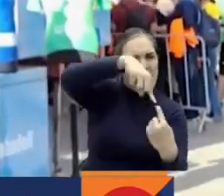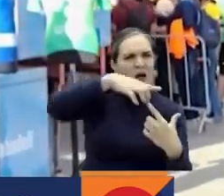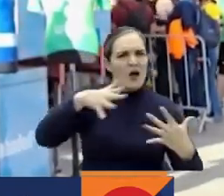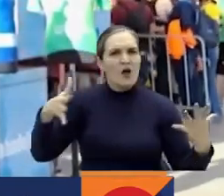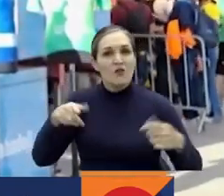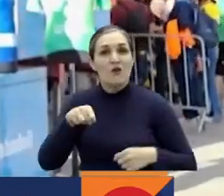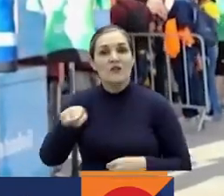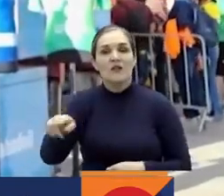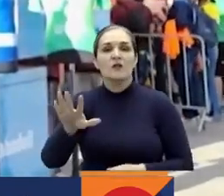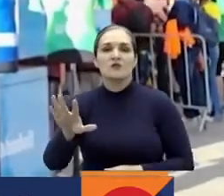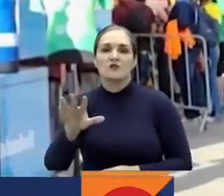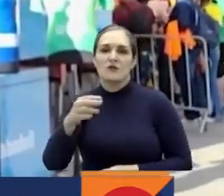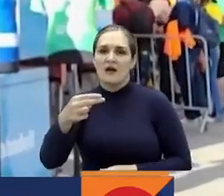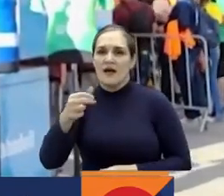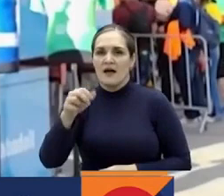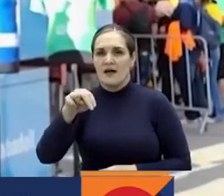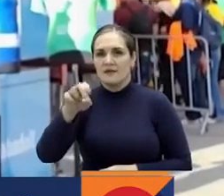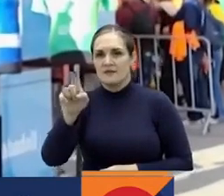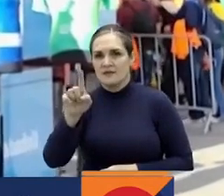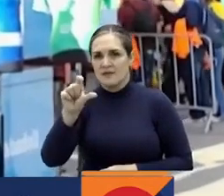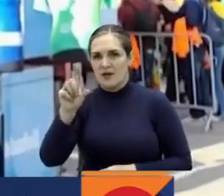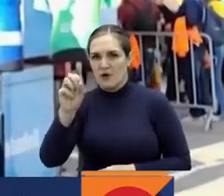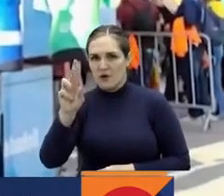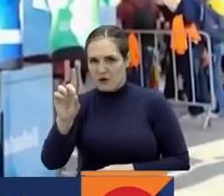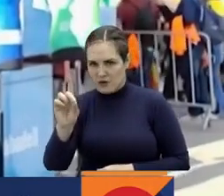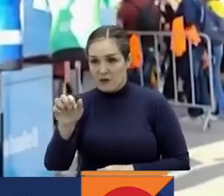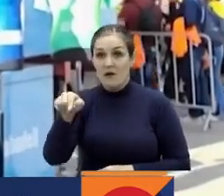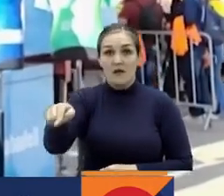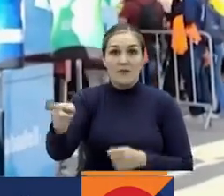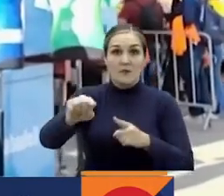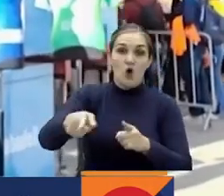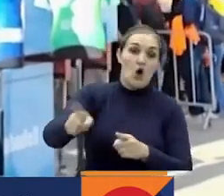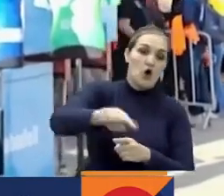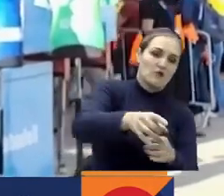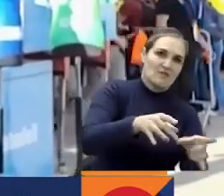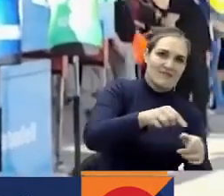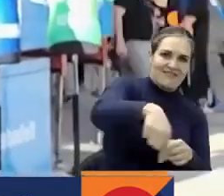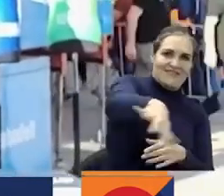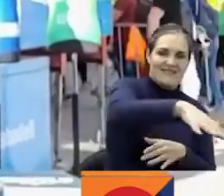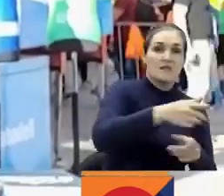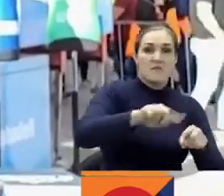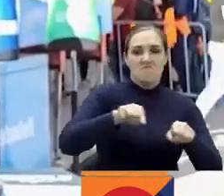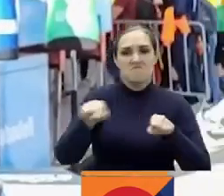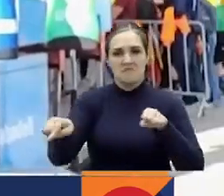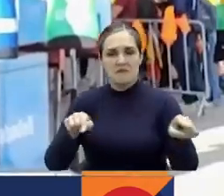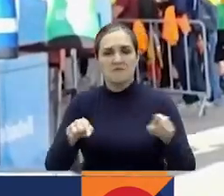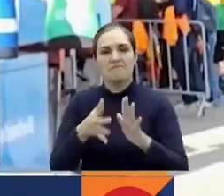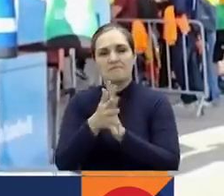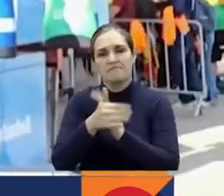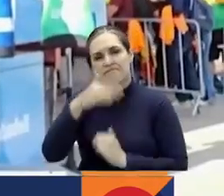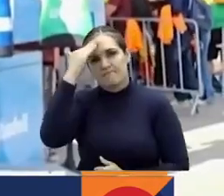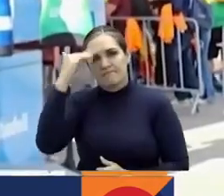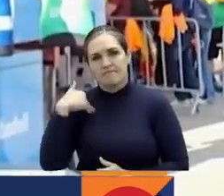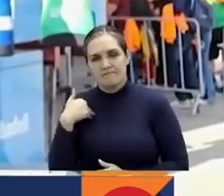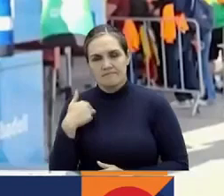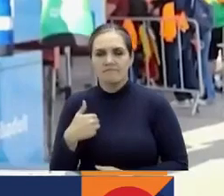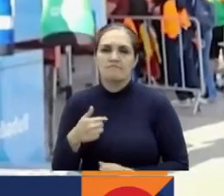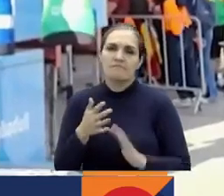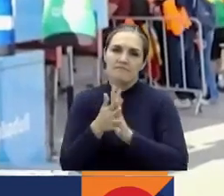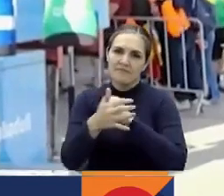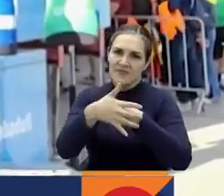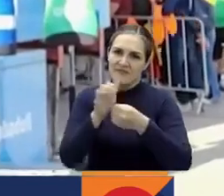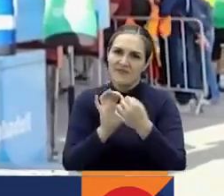la Amstel Gold Race y un poco más tarde en la Flecha Valona. Desde Eibar, Georgina Ruiz Sandoval para RTVC